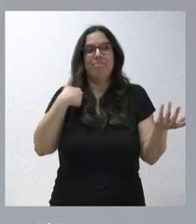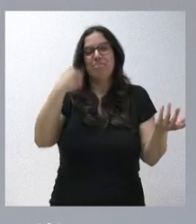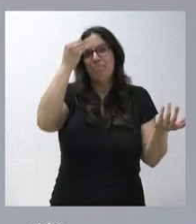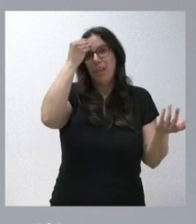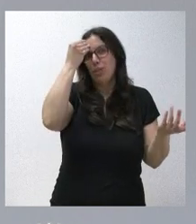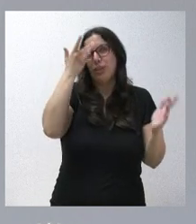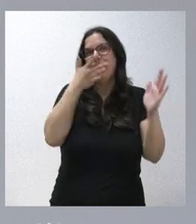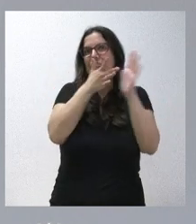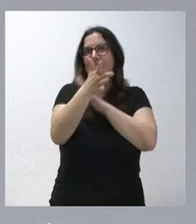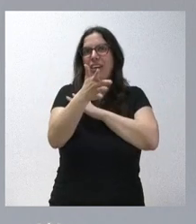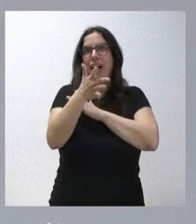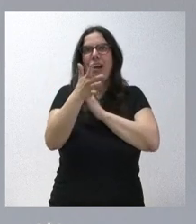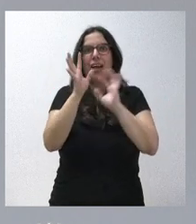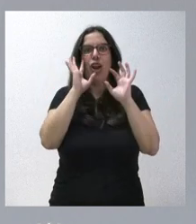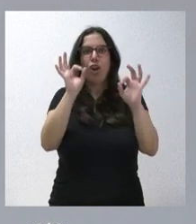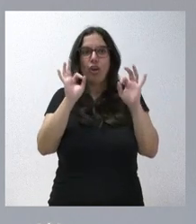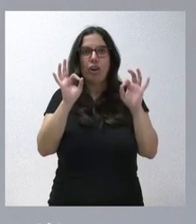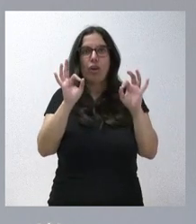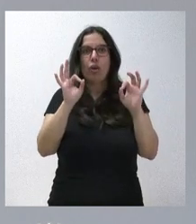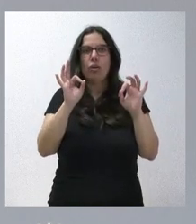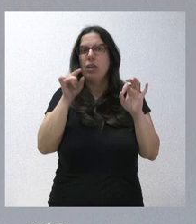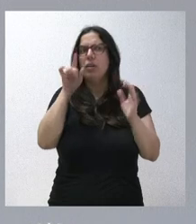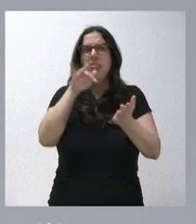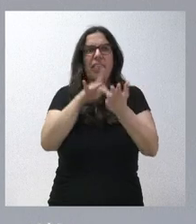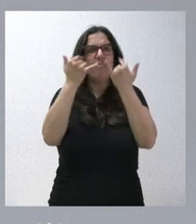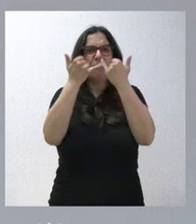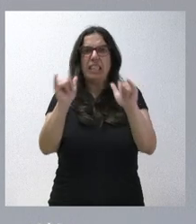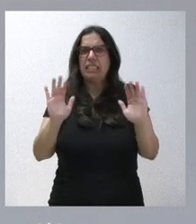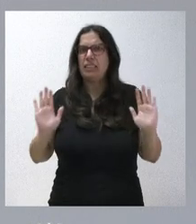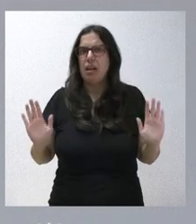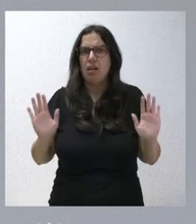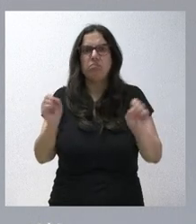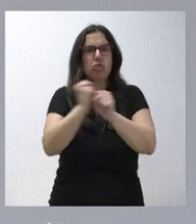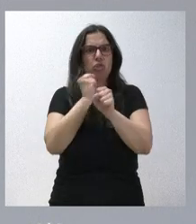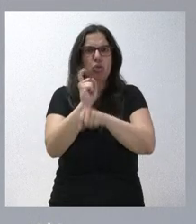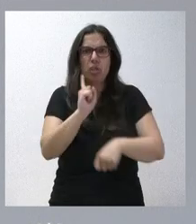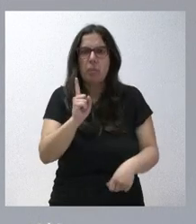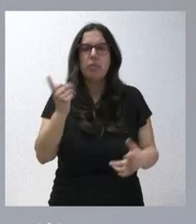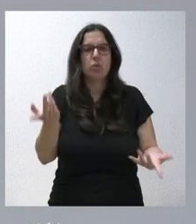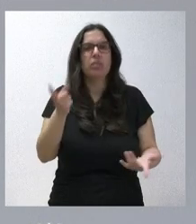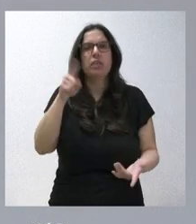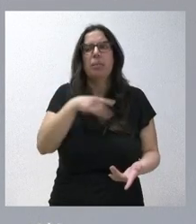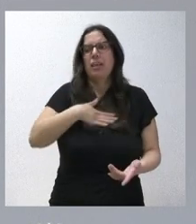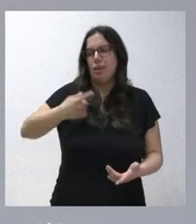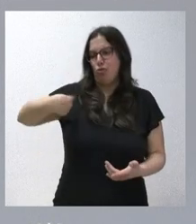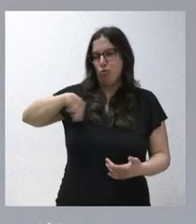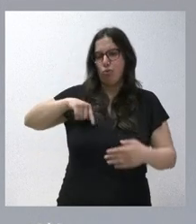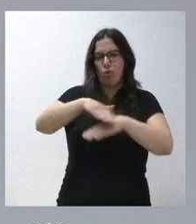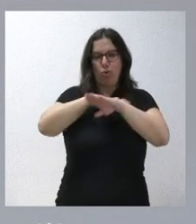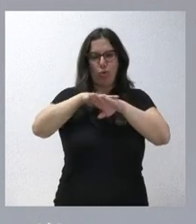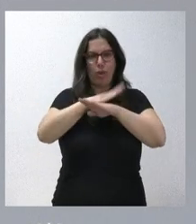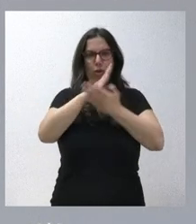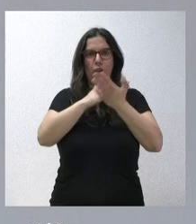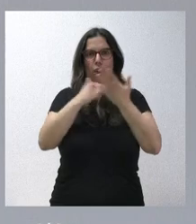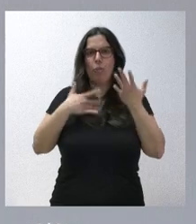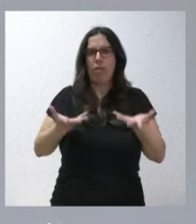se trata de ser conscientes de que es un día no laborable es un día festivo y como tal lo que busca también el gobierno regional es que pueda haber unas